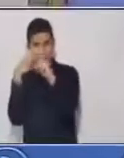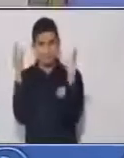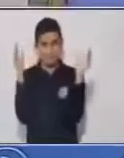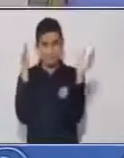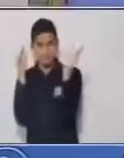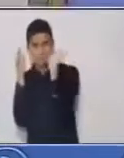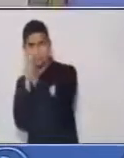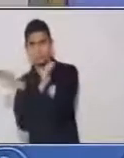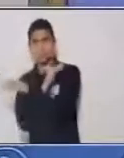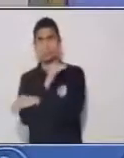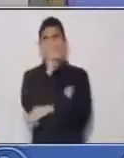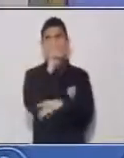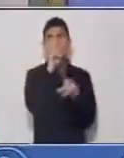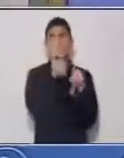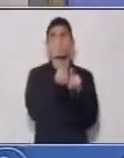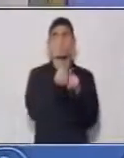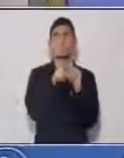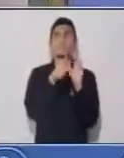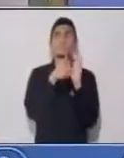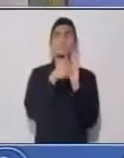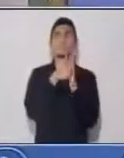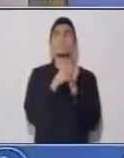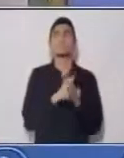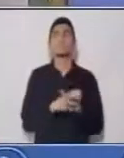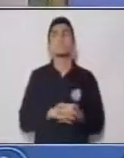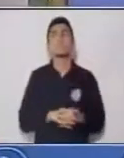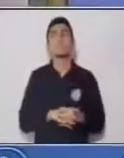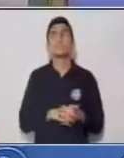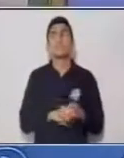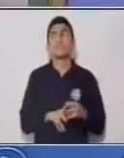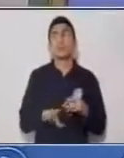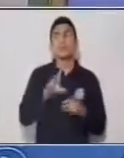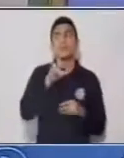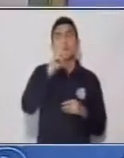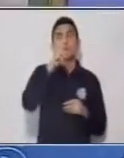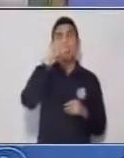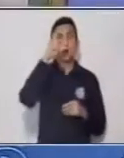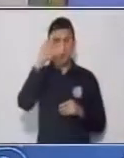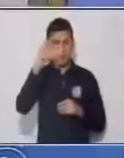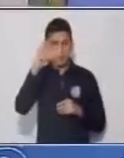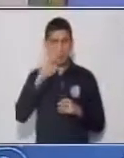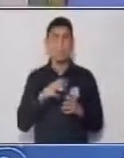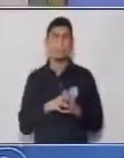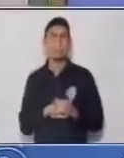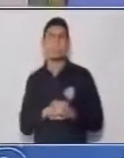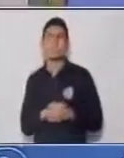del diferencial en x es x, más una constante.